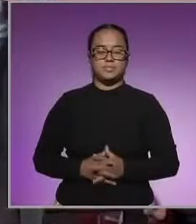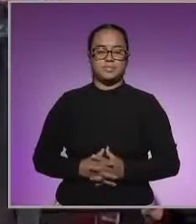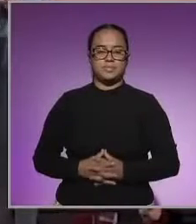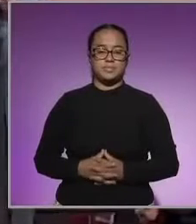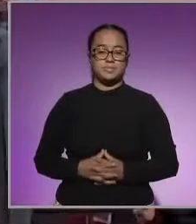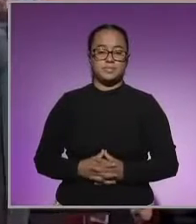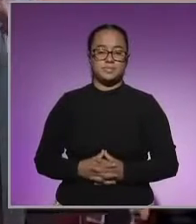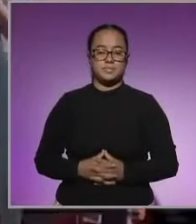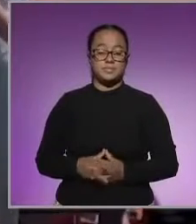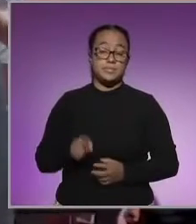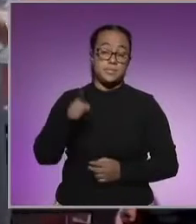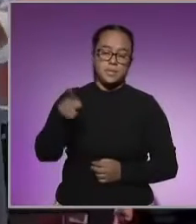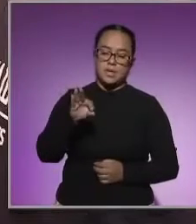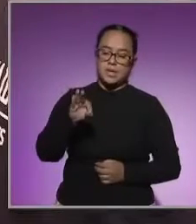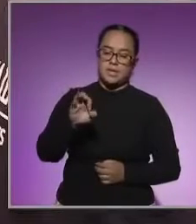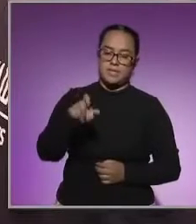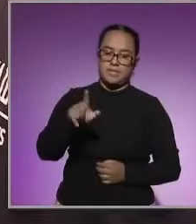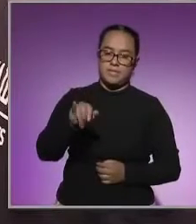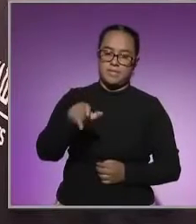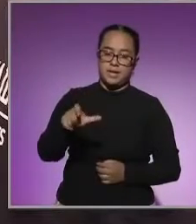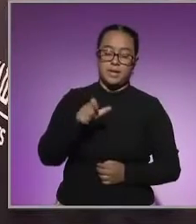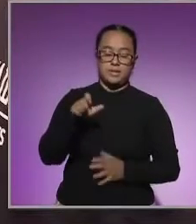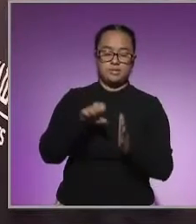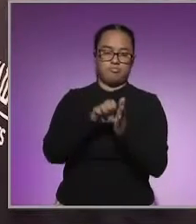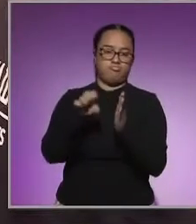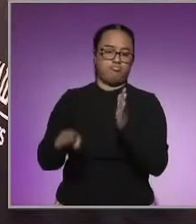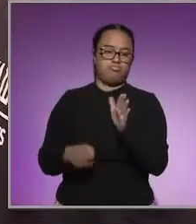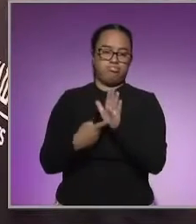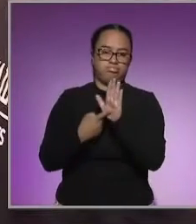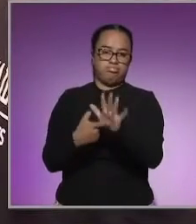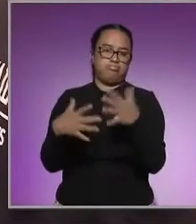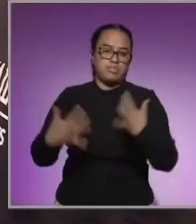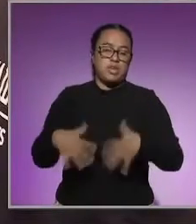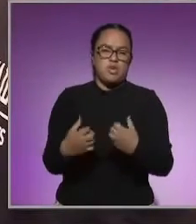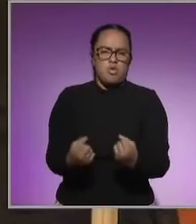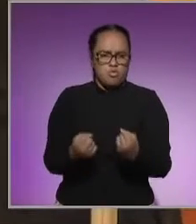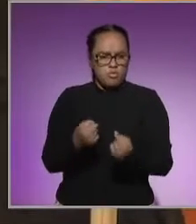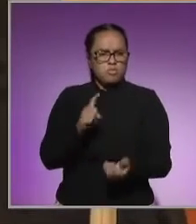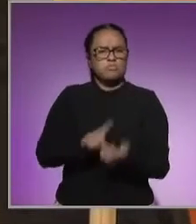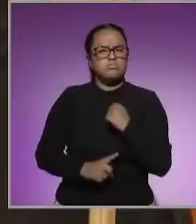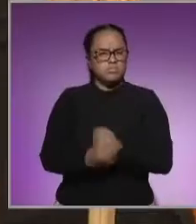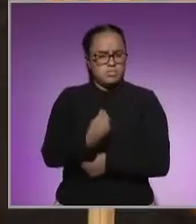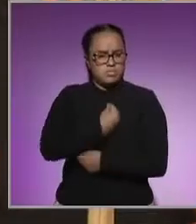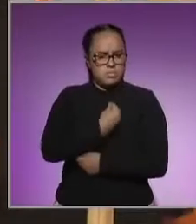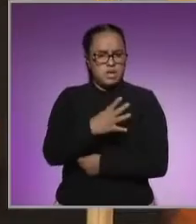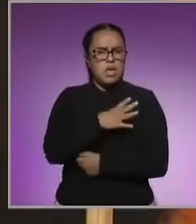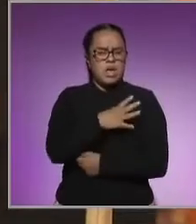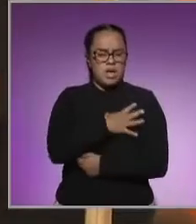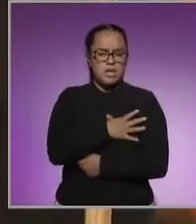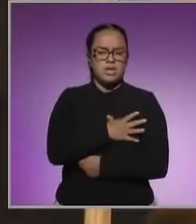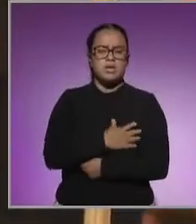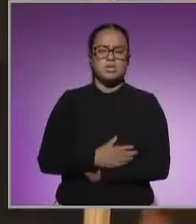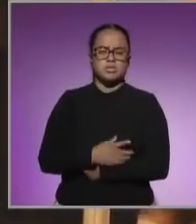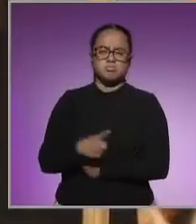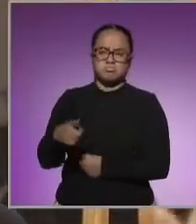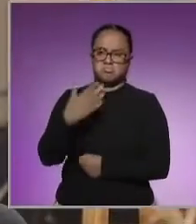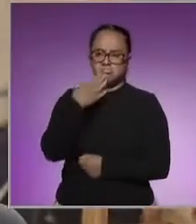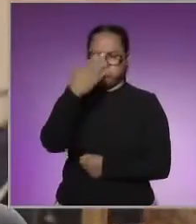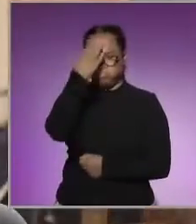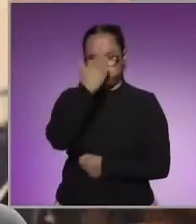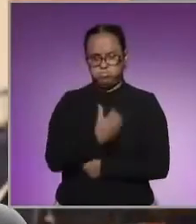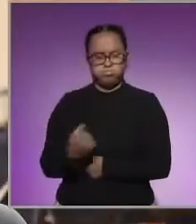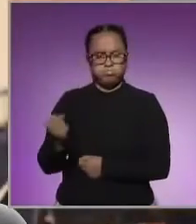les explica fortaleza resiliencia talento entrega